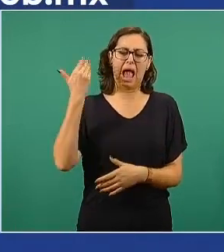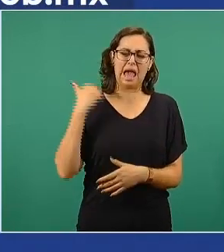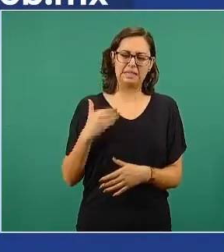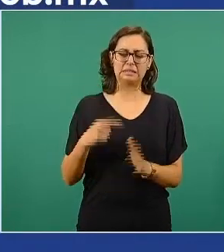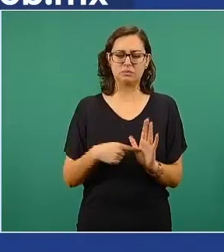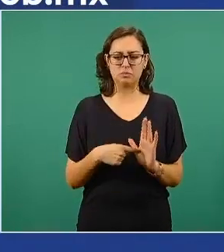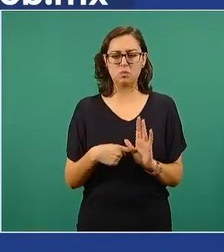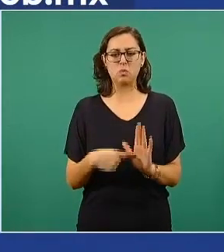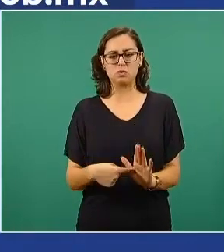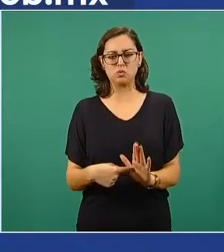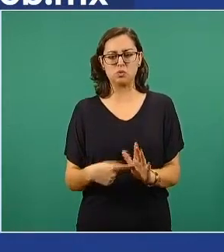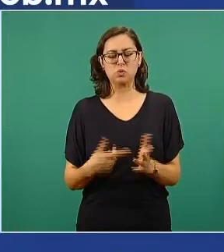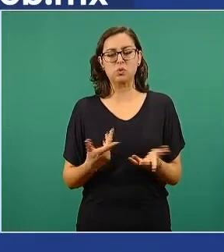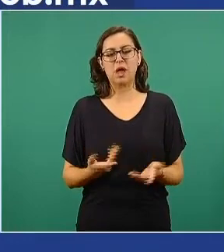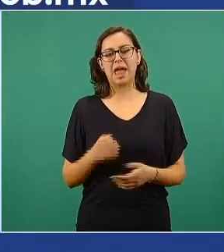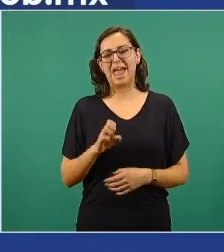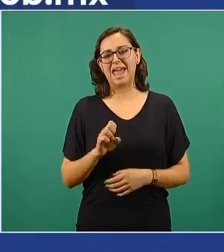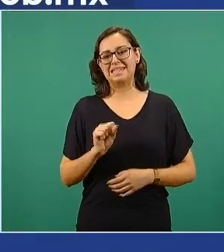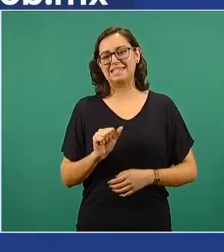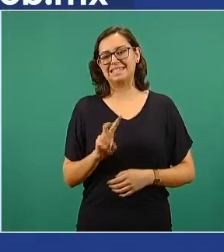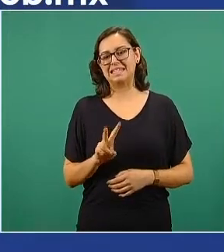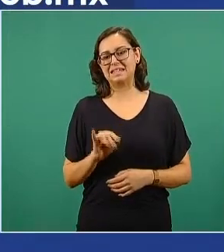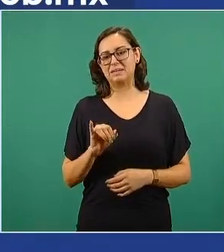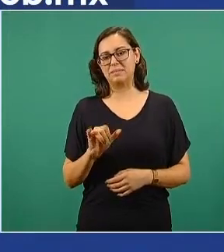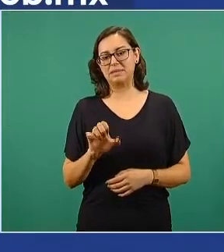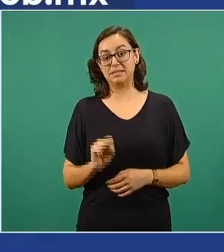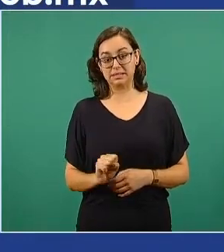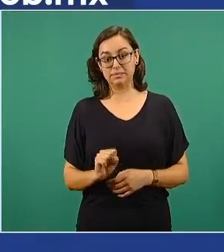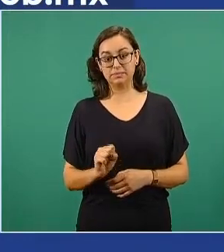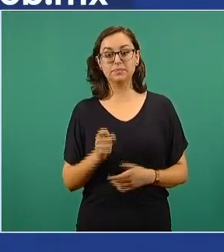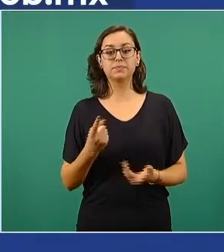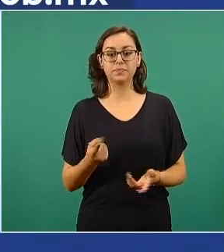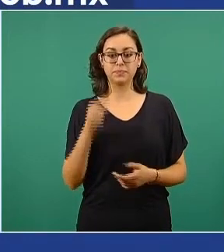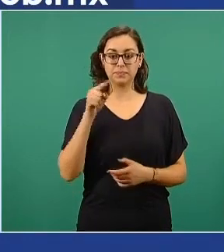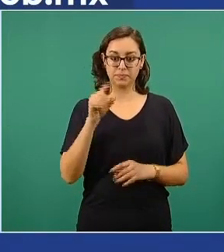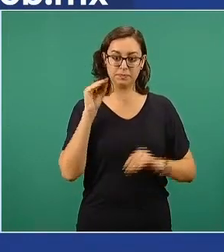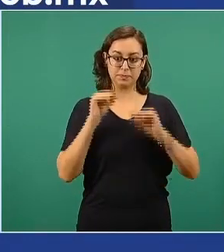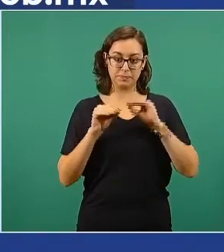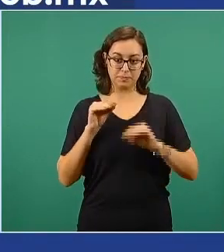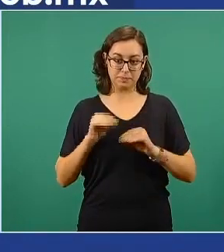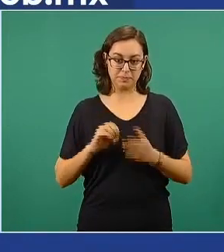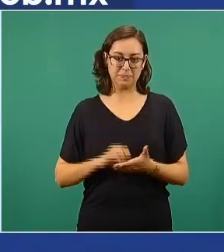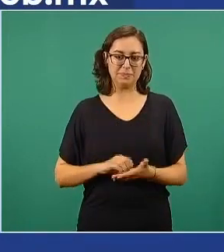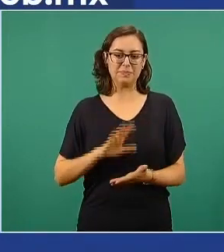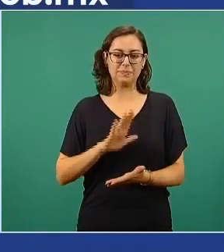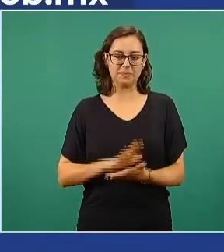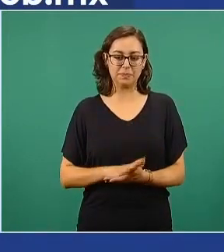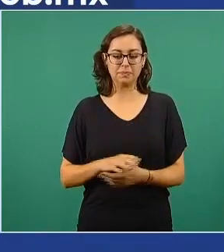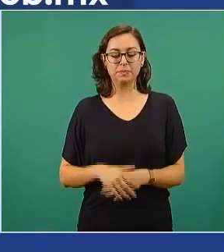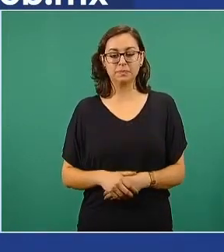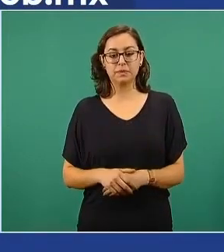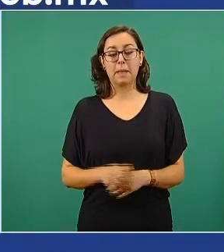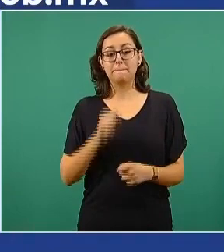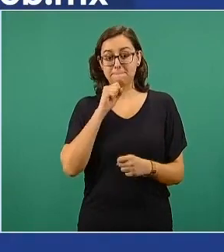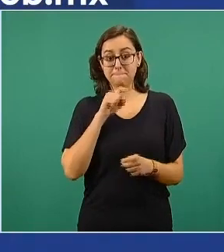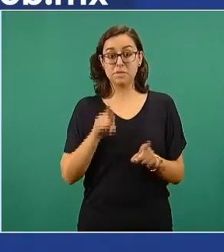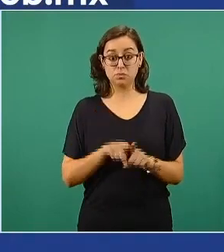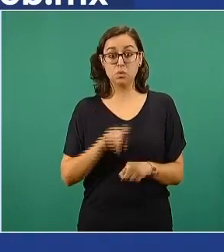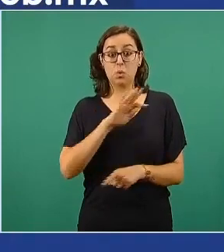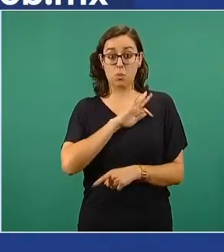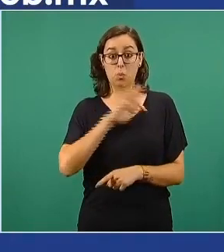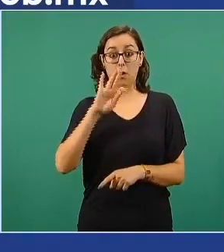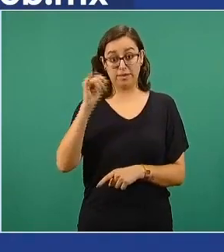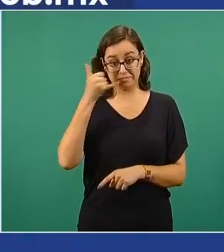Cortés, ESAVIS, eventos supuestamente asociados a vacunación, para que los puedan registrar. Y el número 55